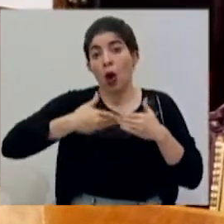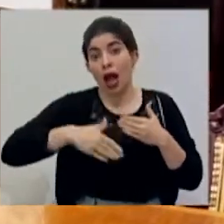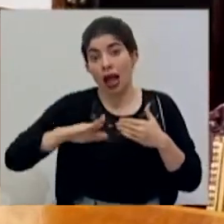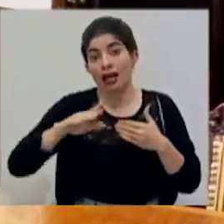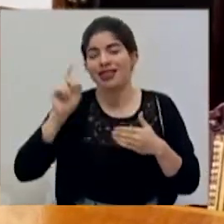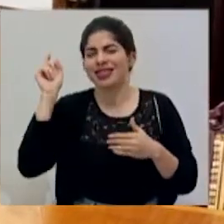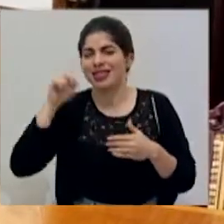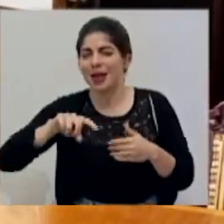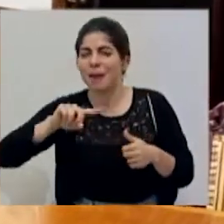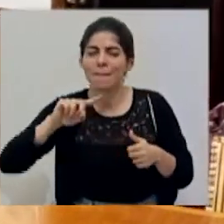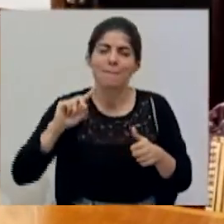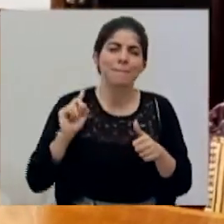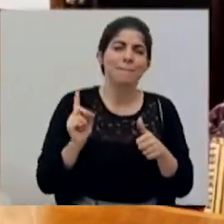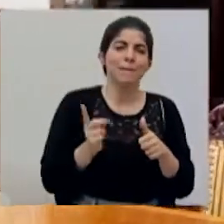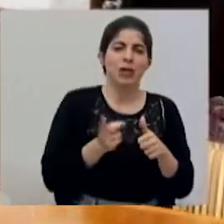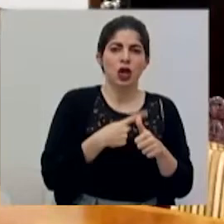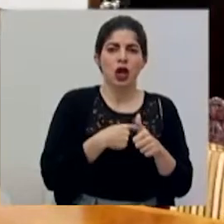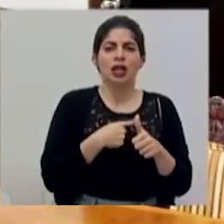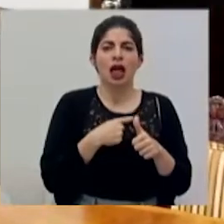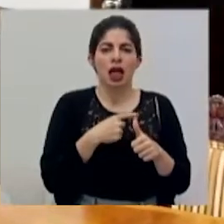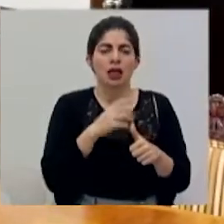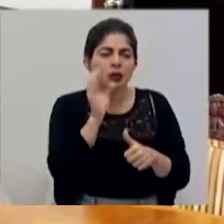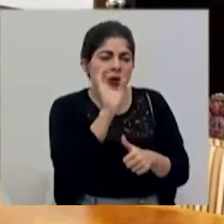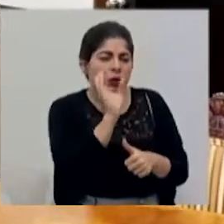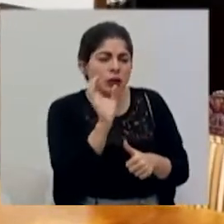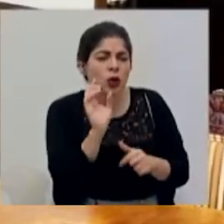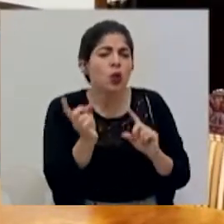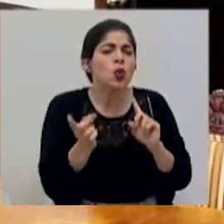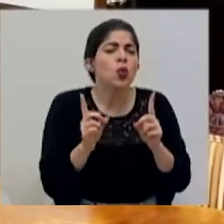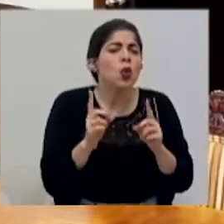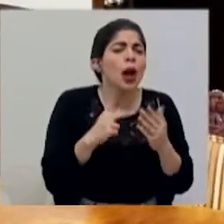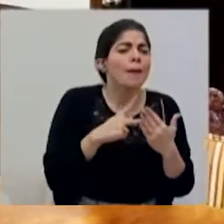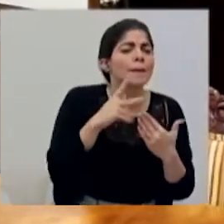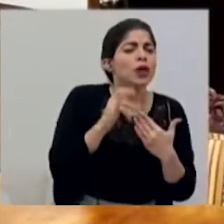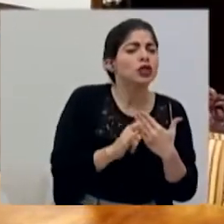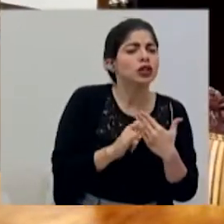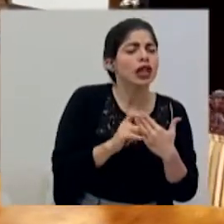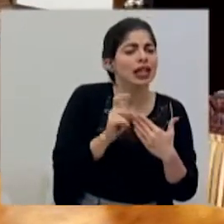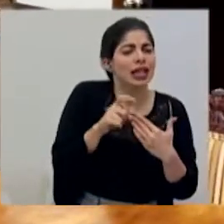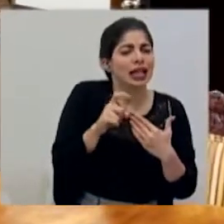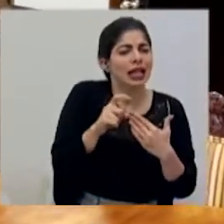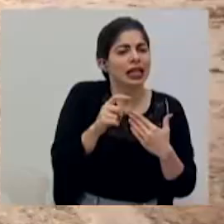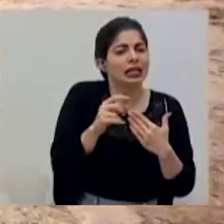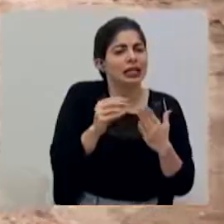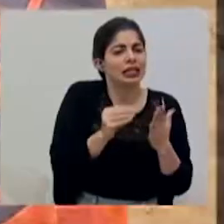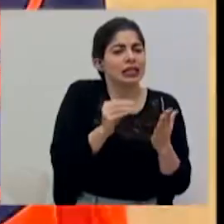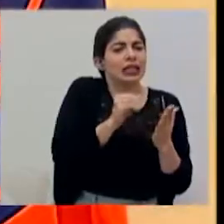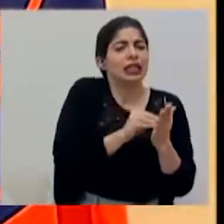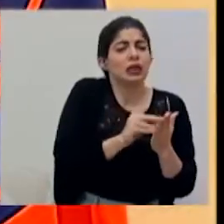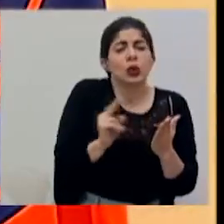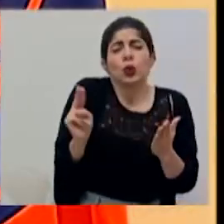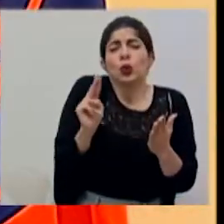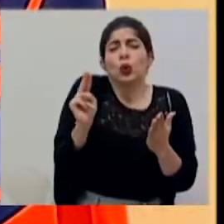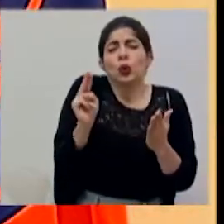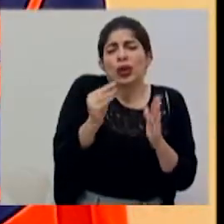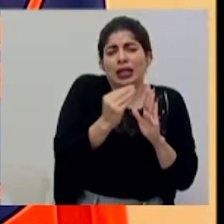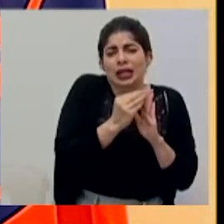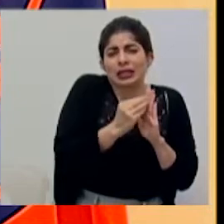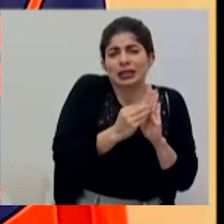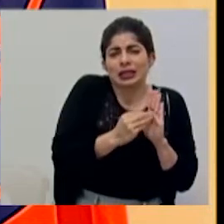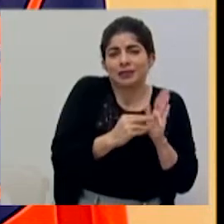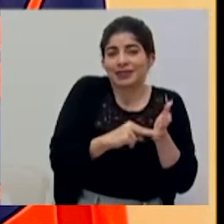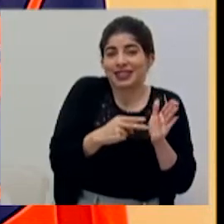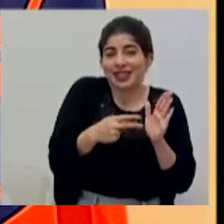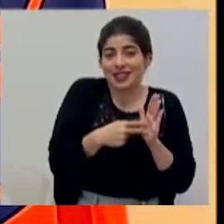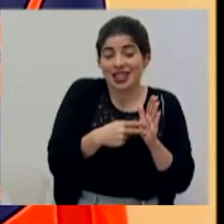priorización para determinar cuáles proyectos se tienen que desarrollar bajo la modalidad de extrema urgencia, es decir,